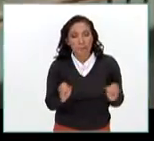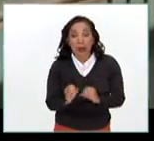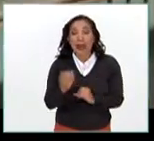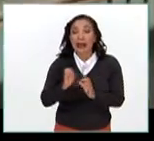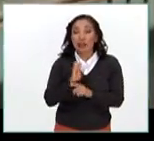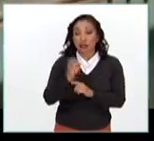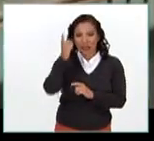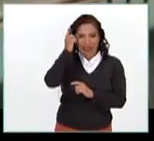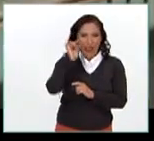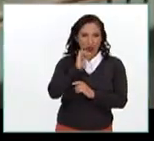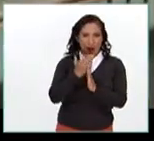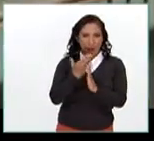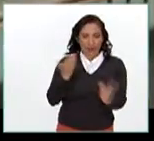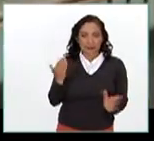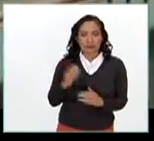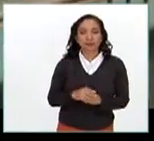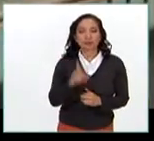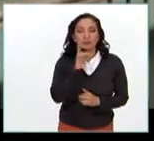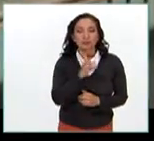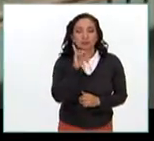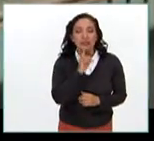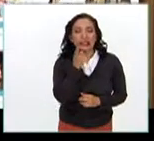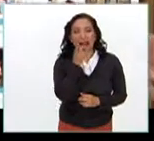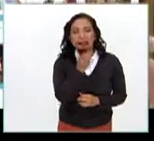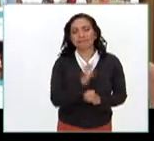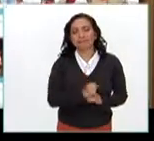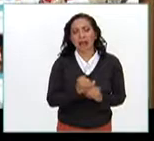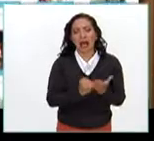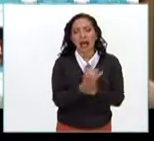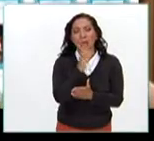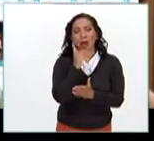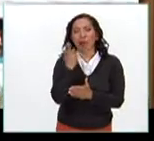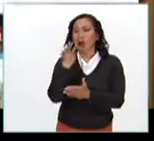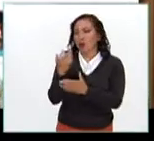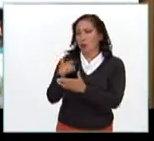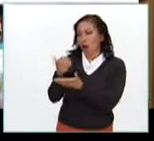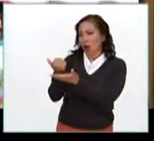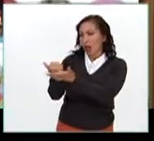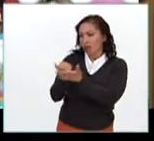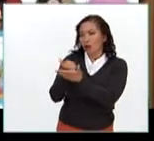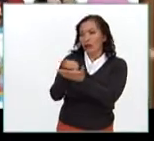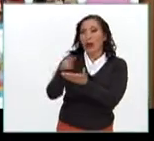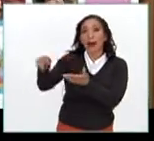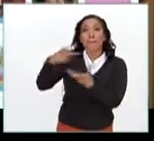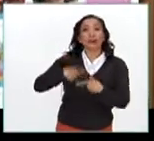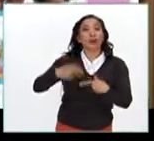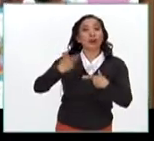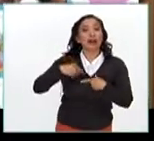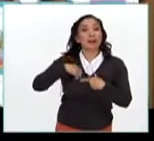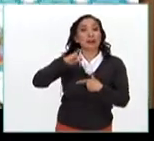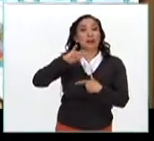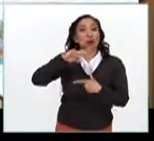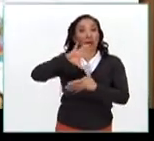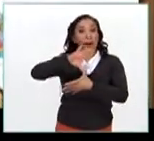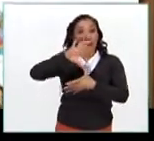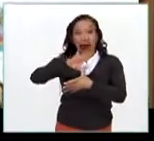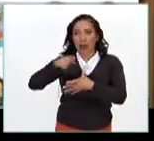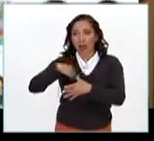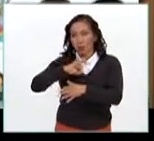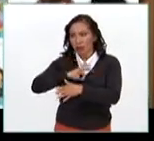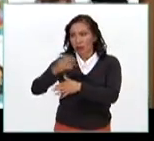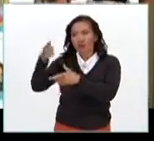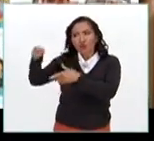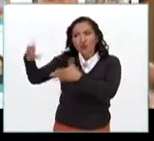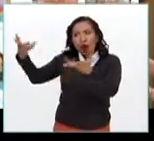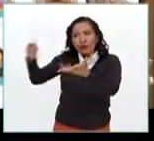nuestra directora decidió acudir a autores iberoamericanos para que